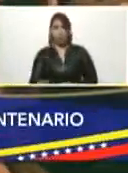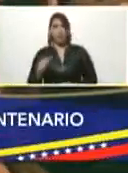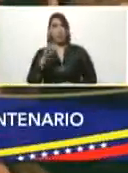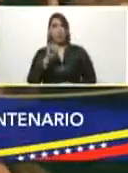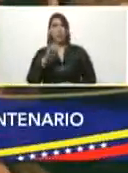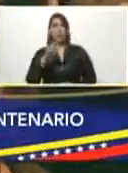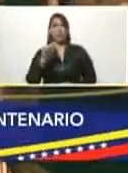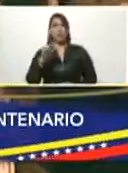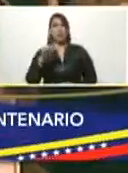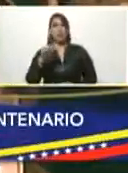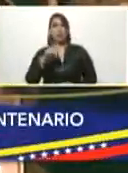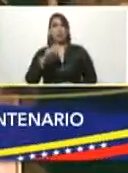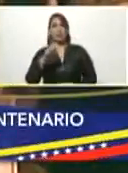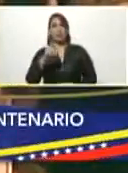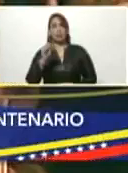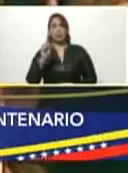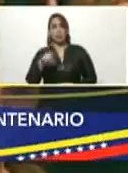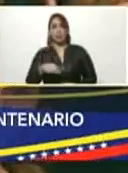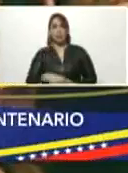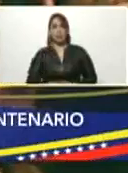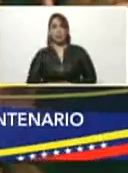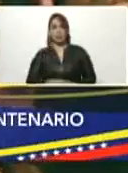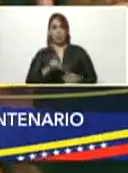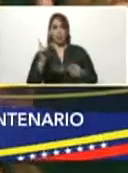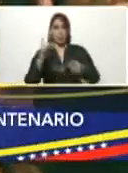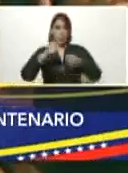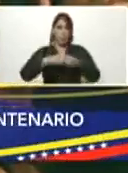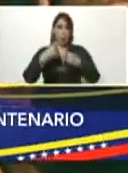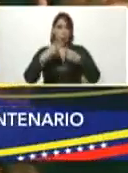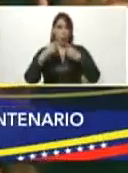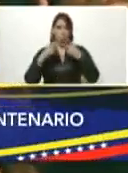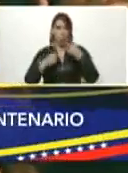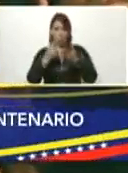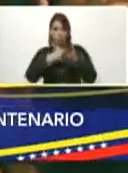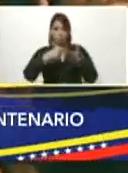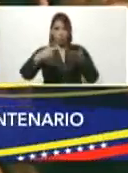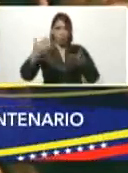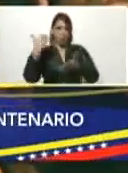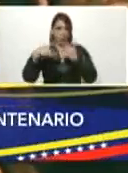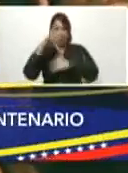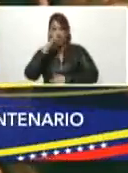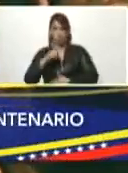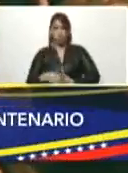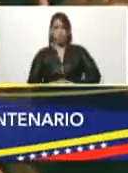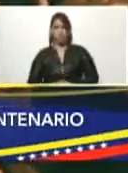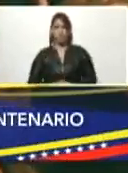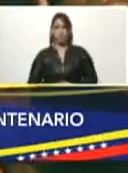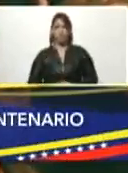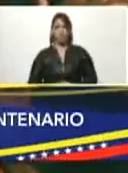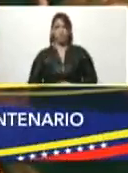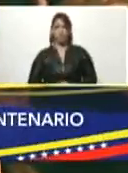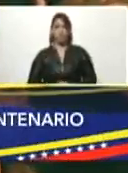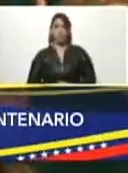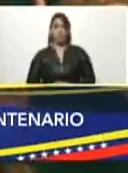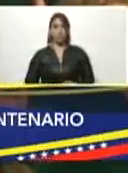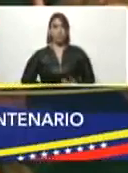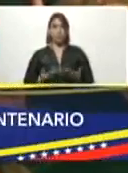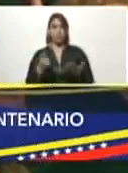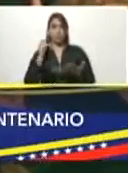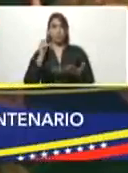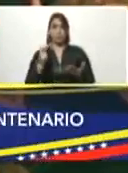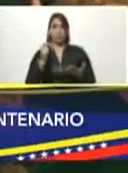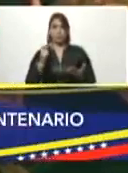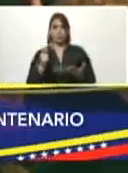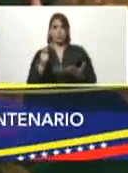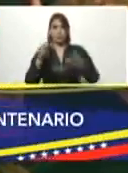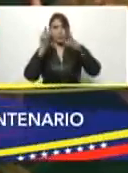la que formaron parte también Gabriel García Márquez, entre otros ilustres de la época, pues se dieron a la tarea de